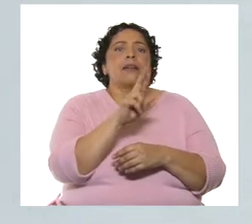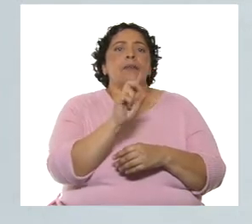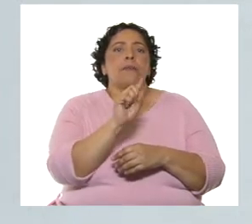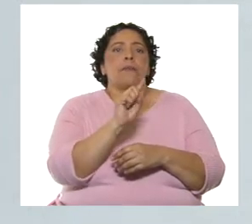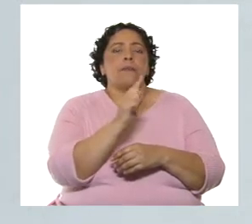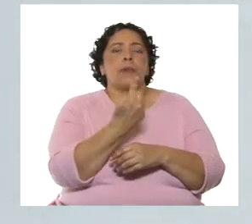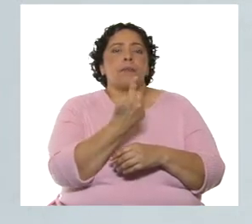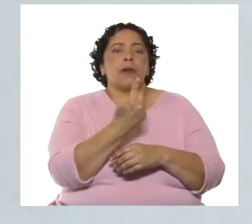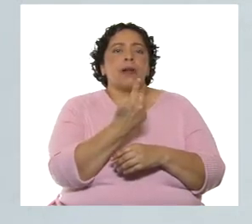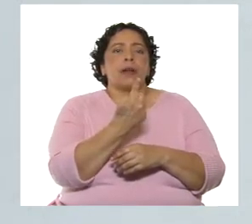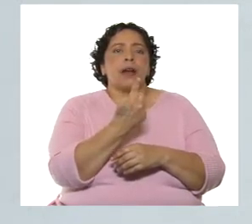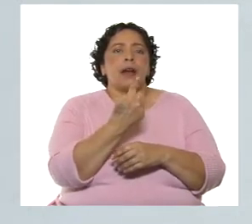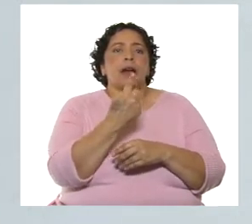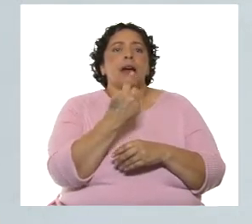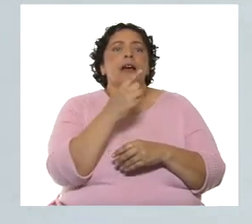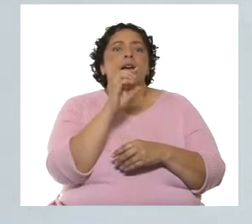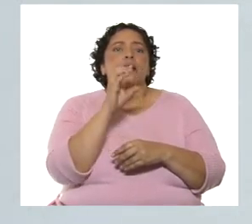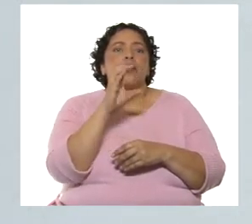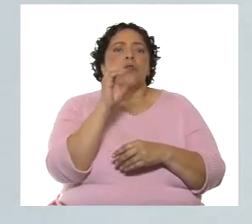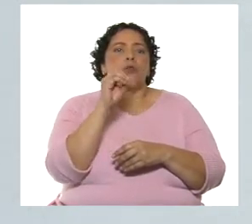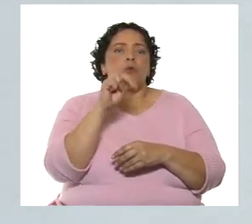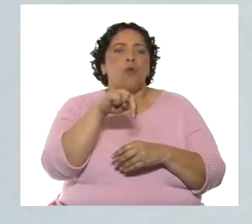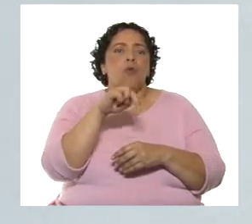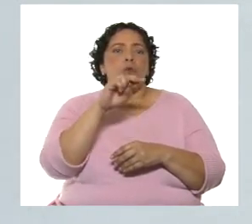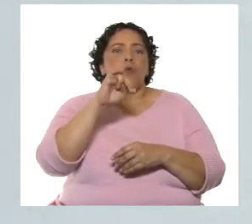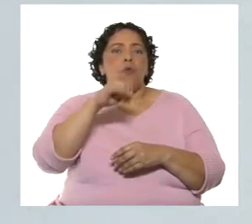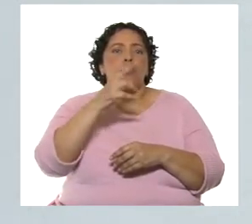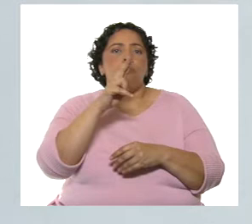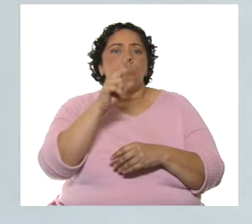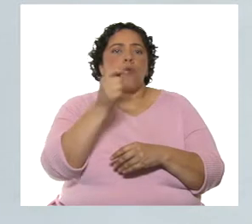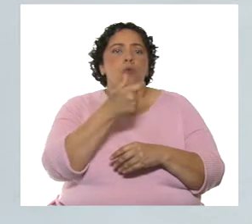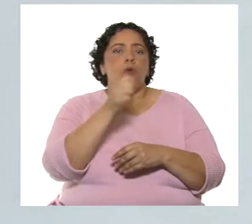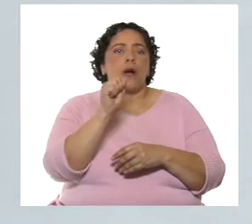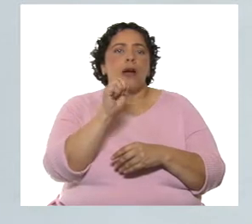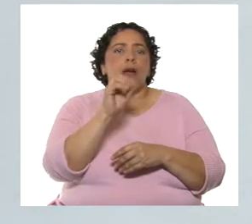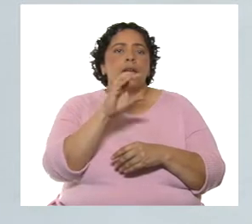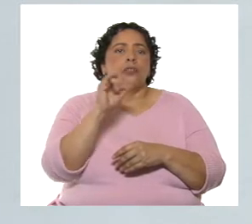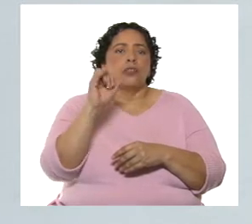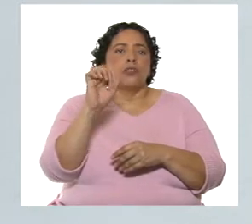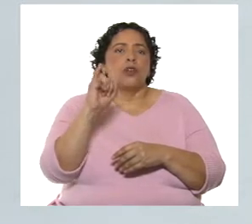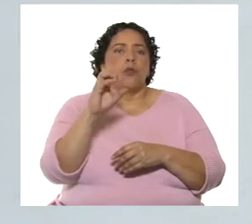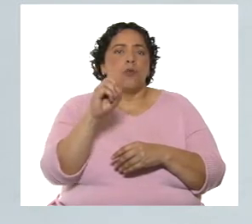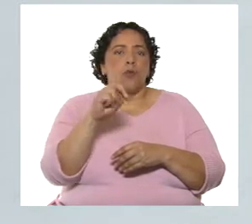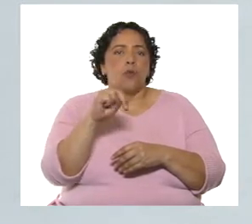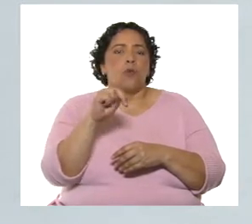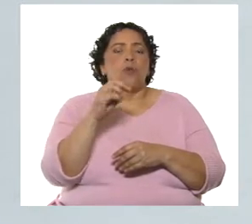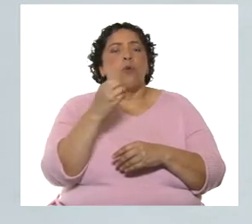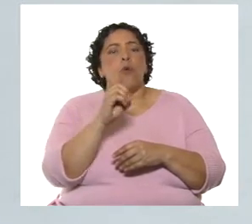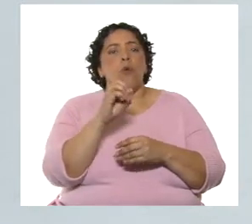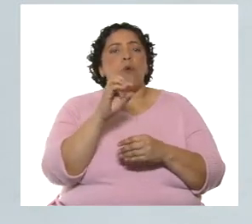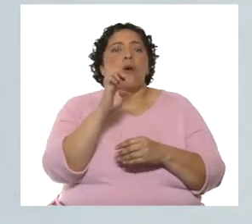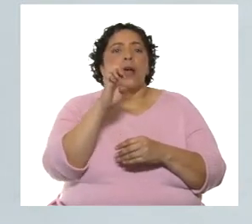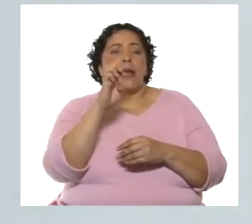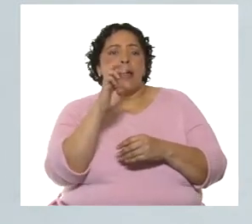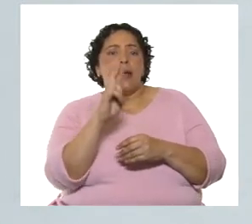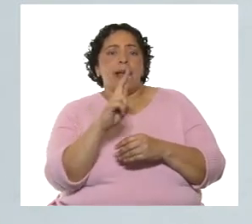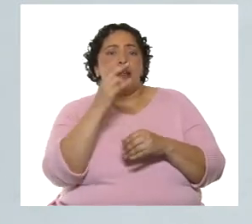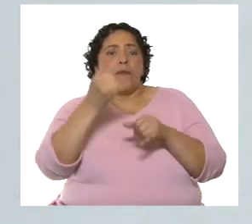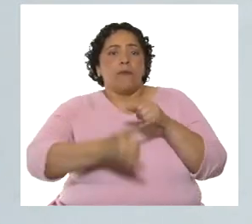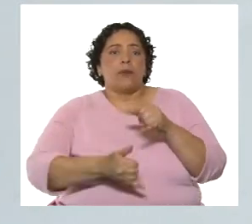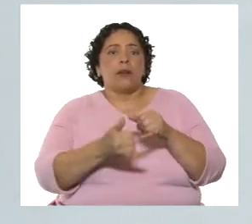primera conjugación. Cuando los verbos cuyo infinitivo terminan en er, como beber y ser,